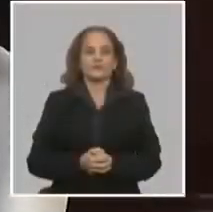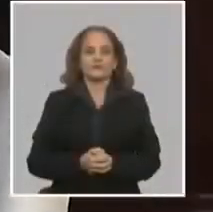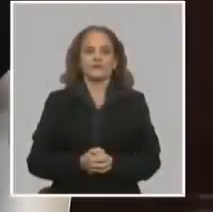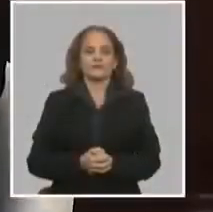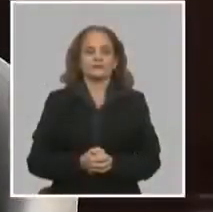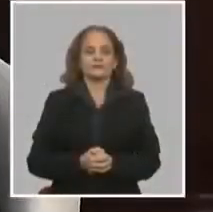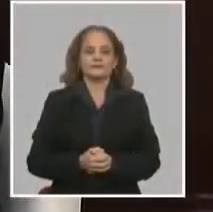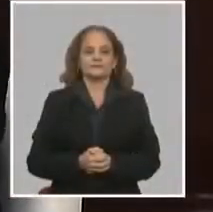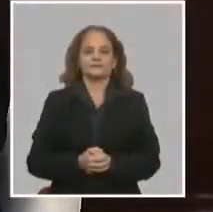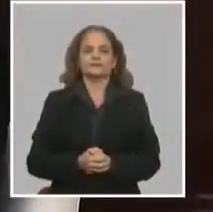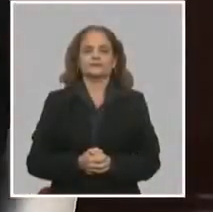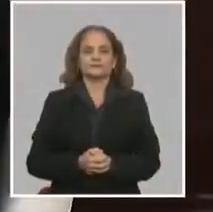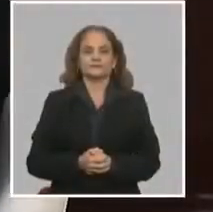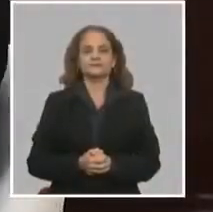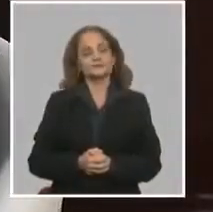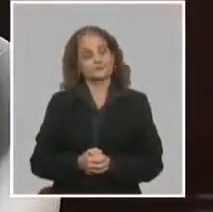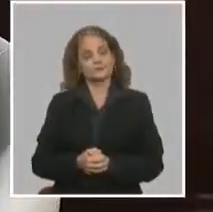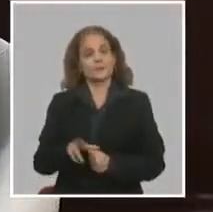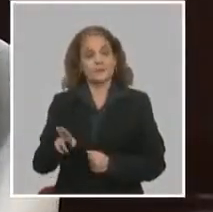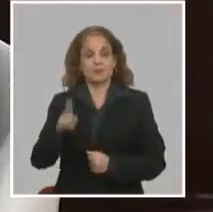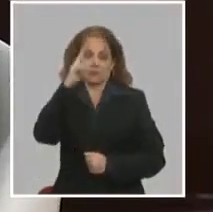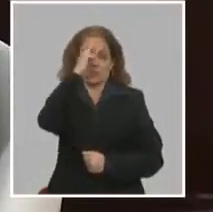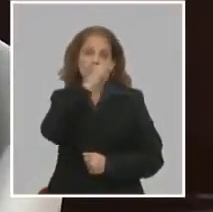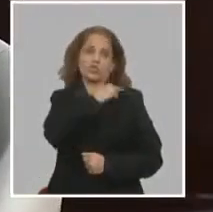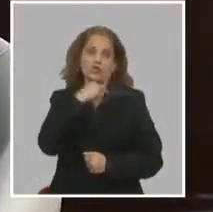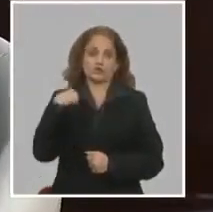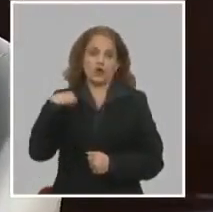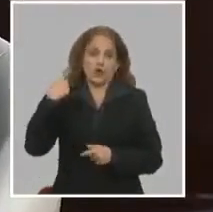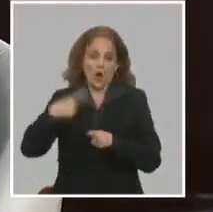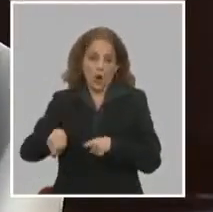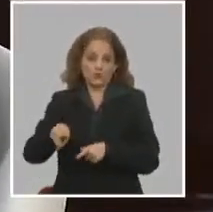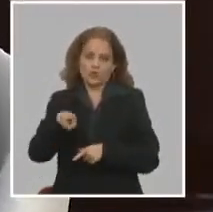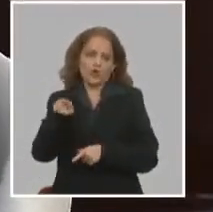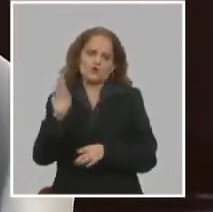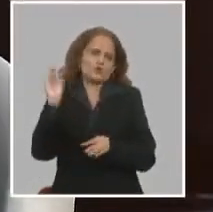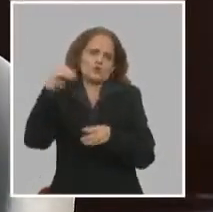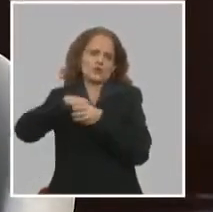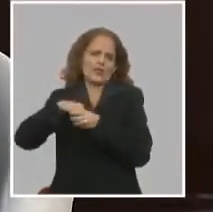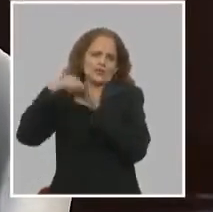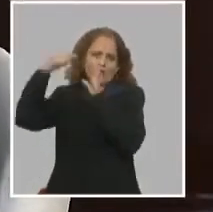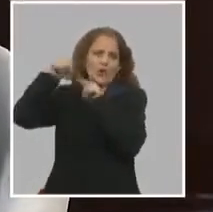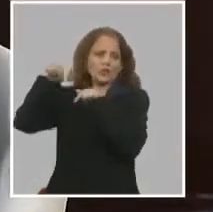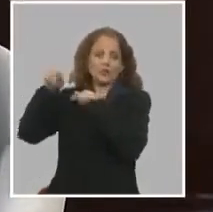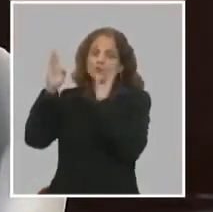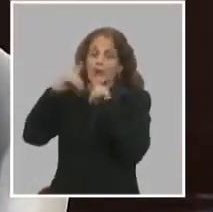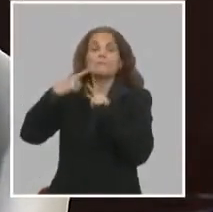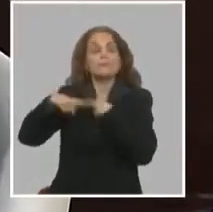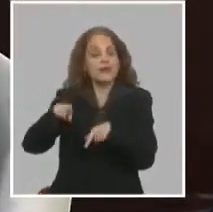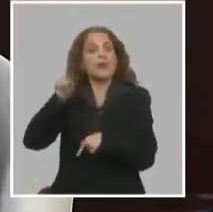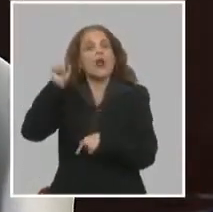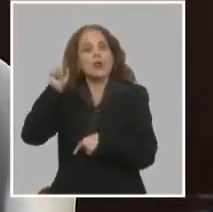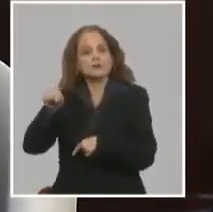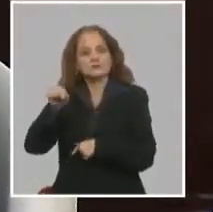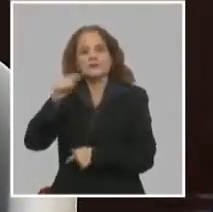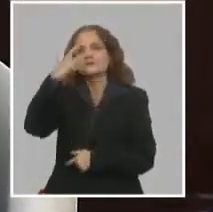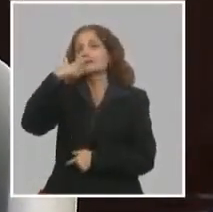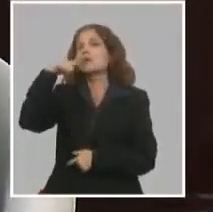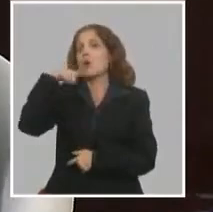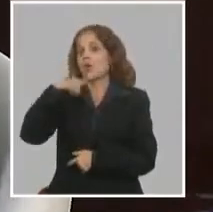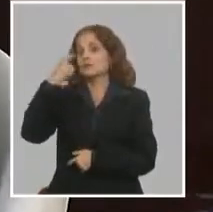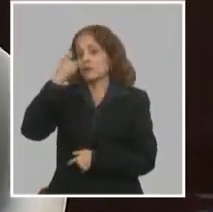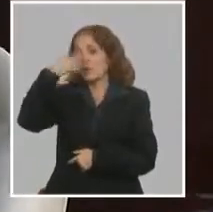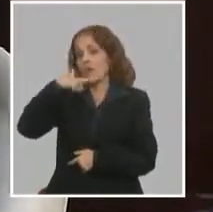Bueno, el doctor Julio, nuestro saludo, aunque no está en ese material, sí está allí dando dura batalla en Morón frente a